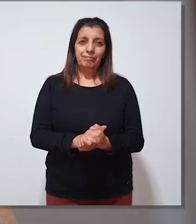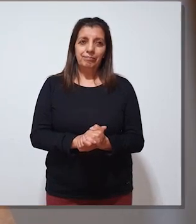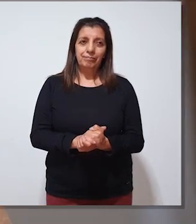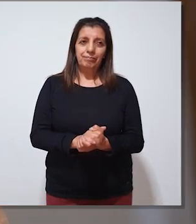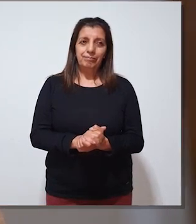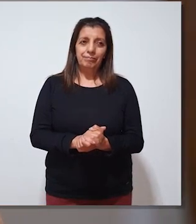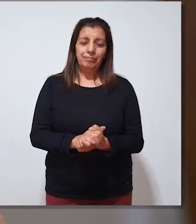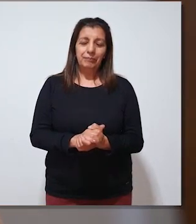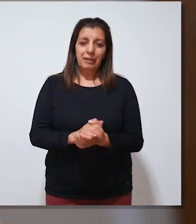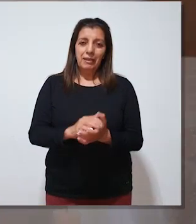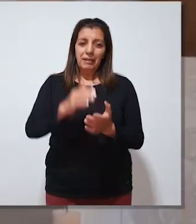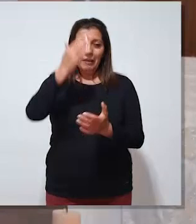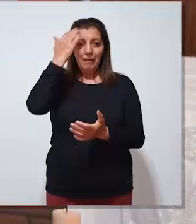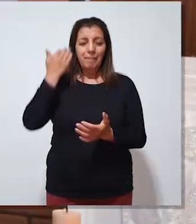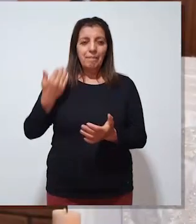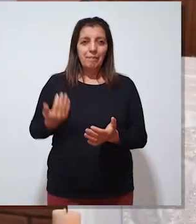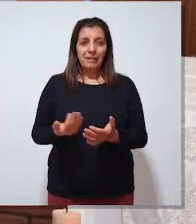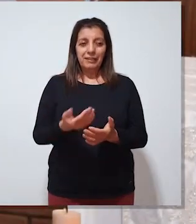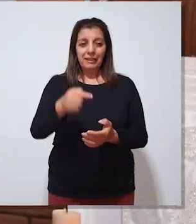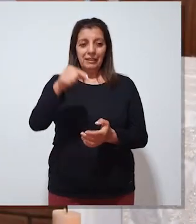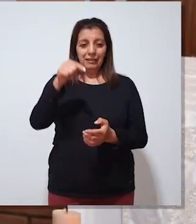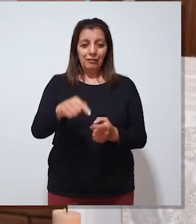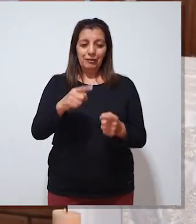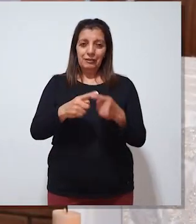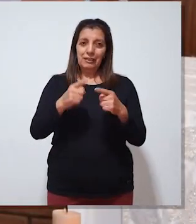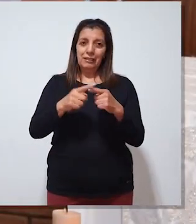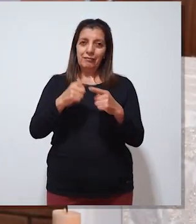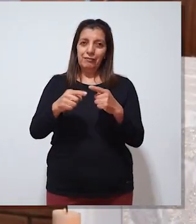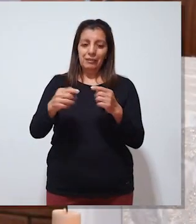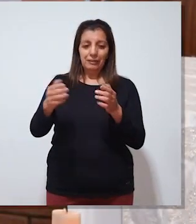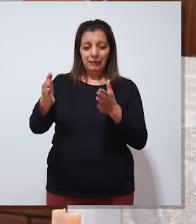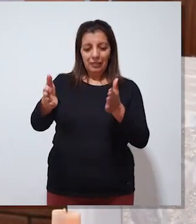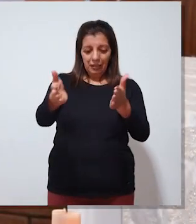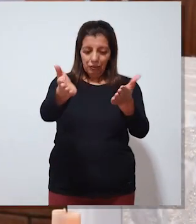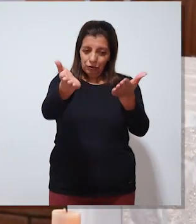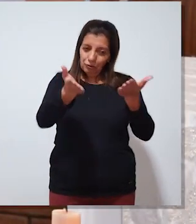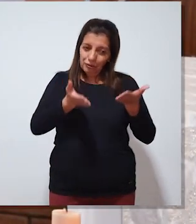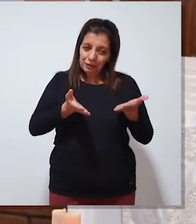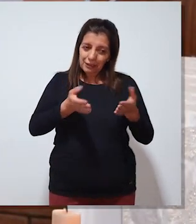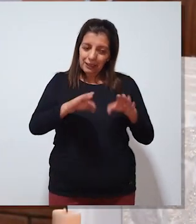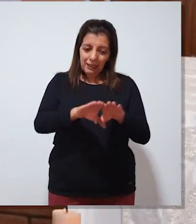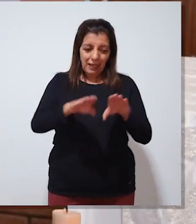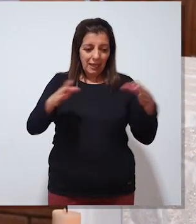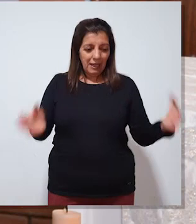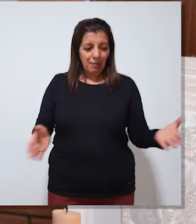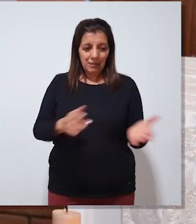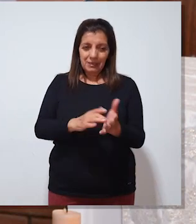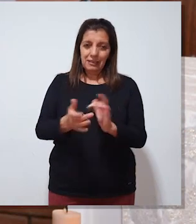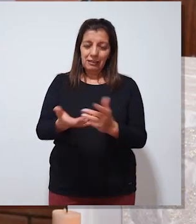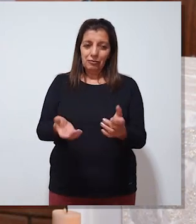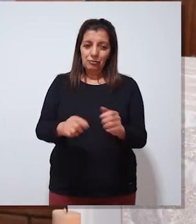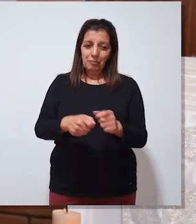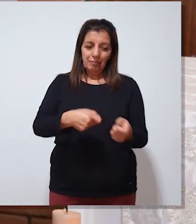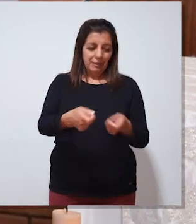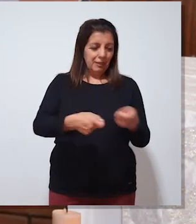Y es ella, en su fiesta, quien nos acerca a la mesa del Señor para que compartamos el pan de